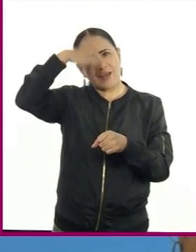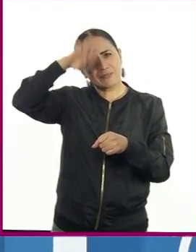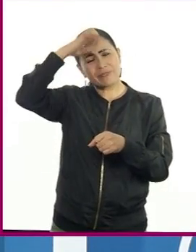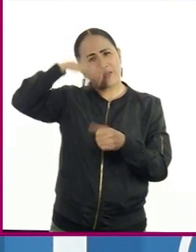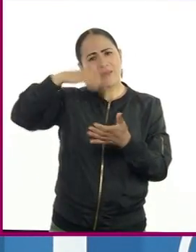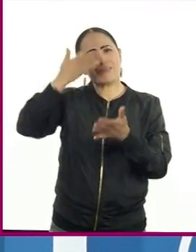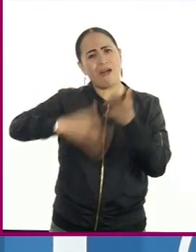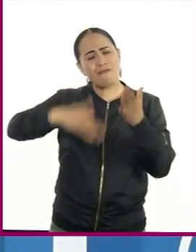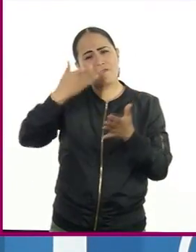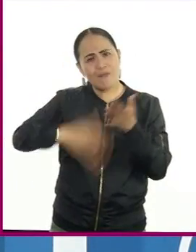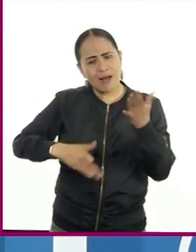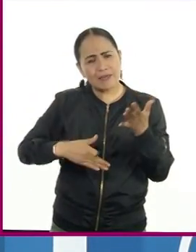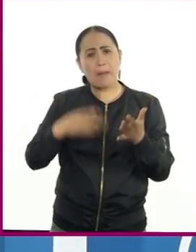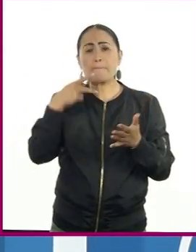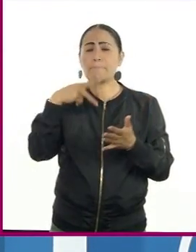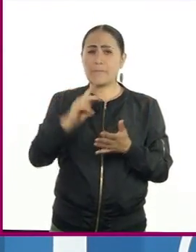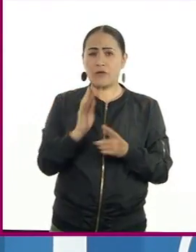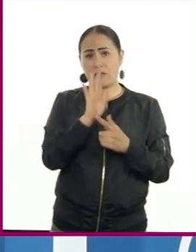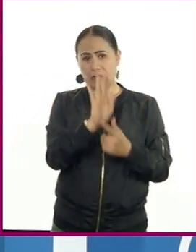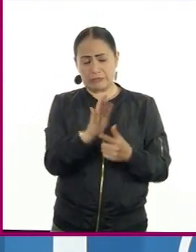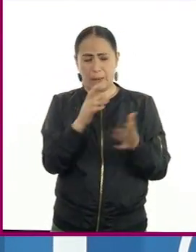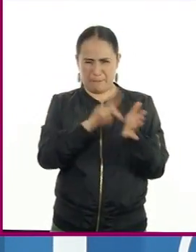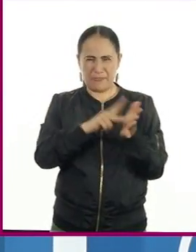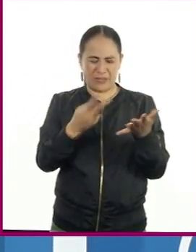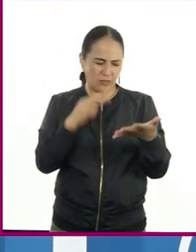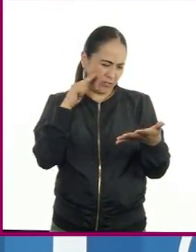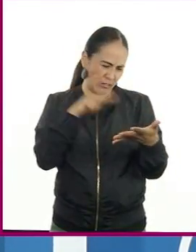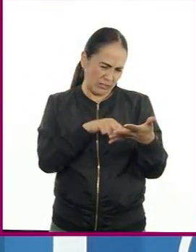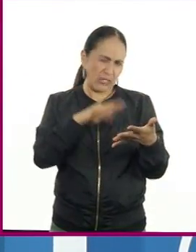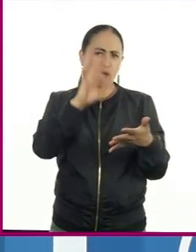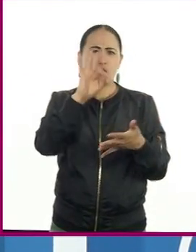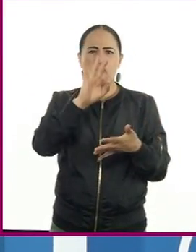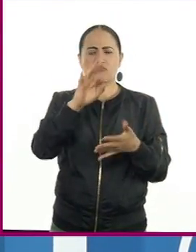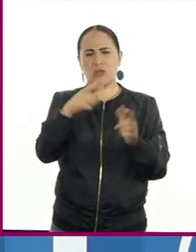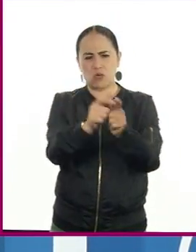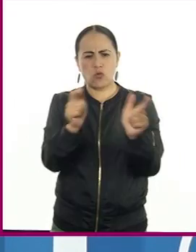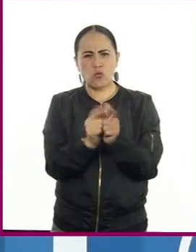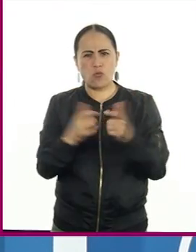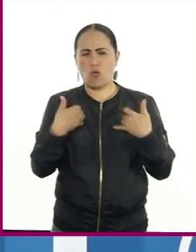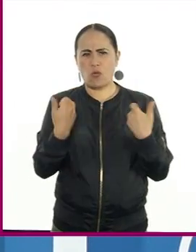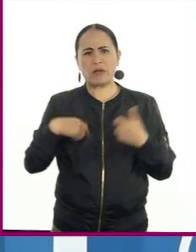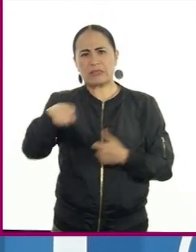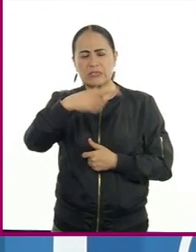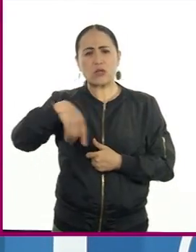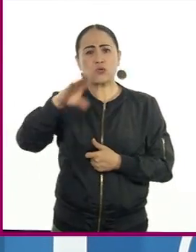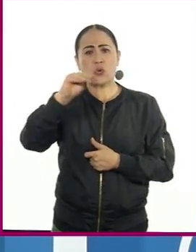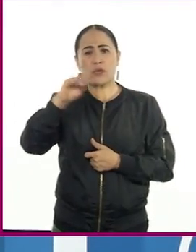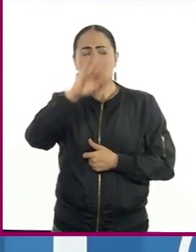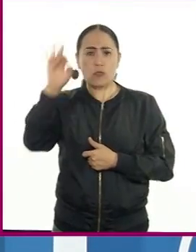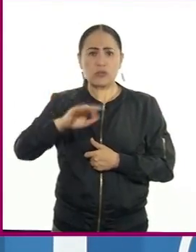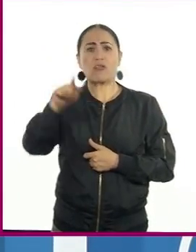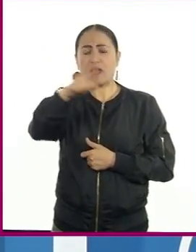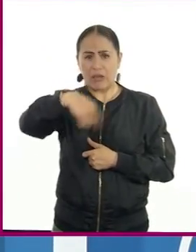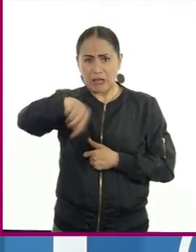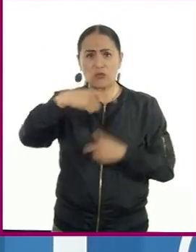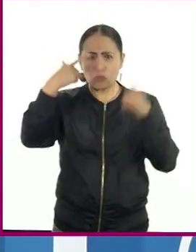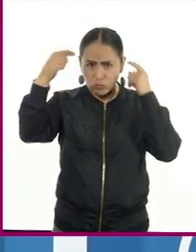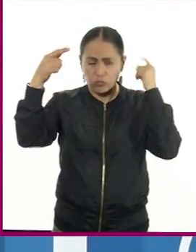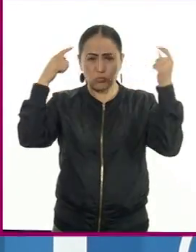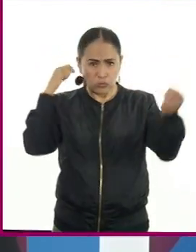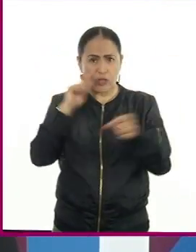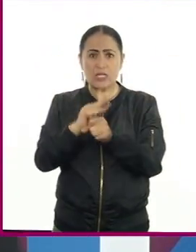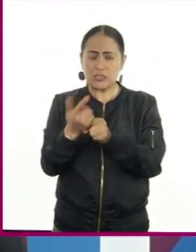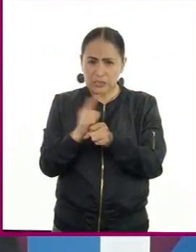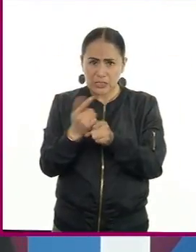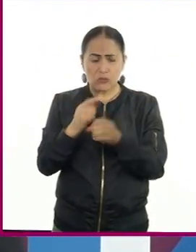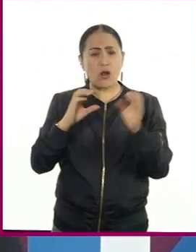la nota mostraba que el 90% de dicha población tenía estudios de licenciatura y algunas